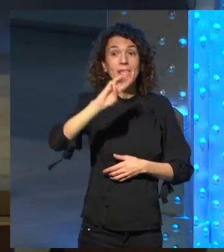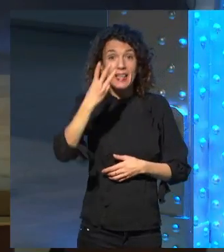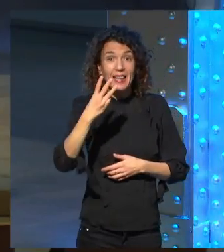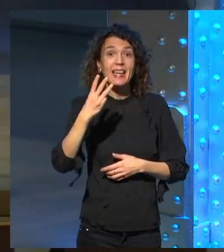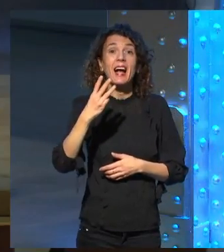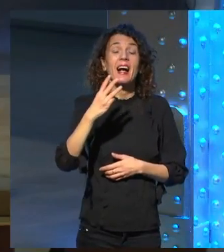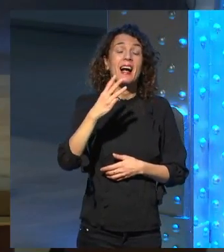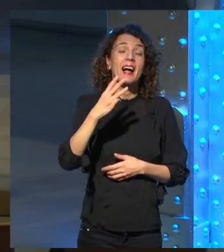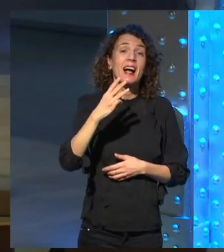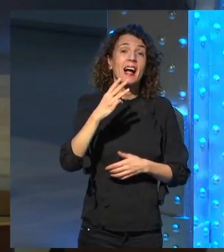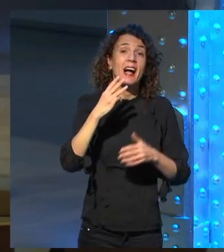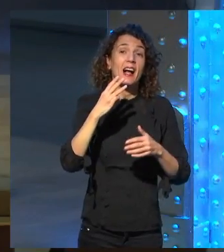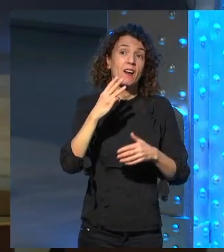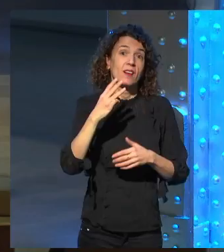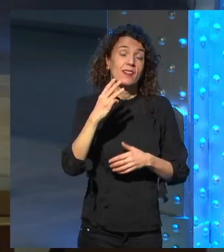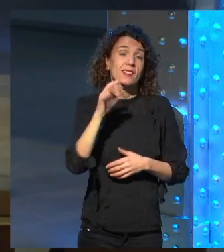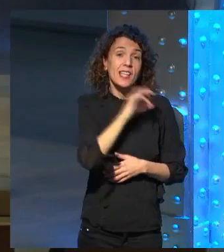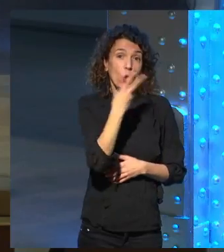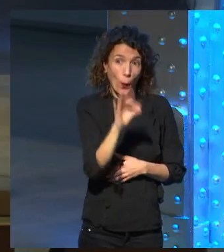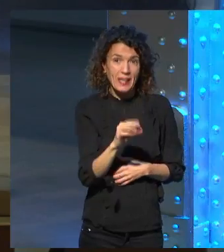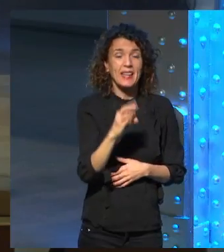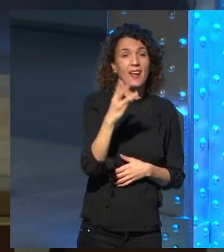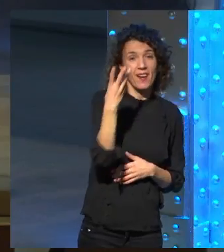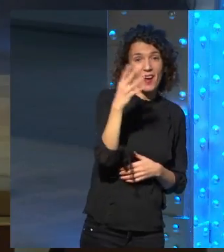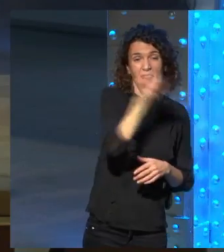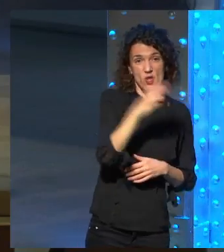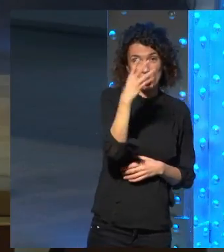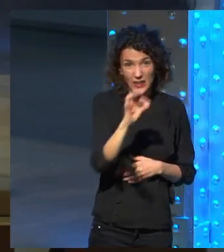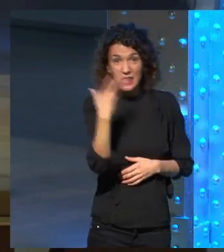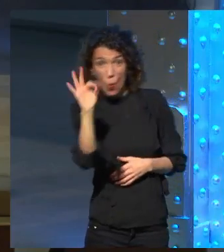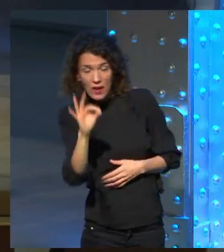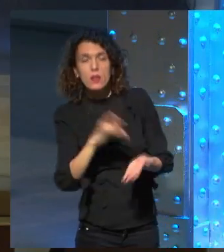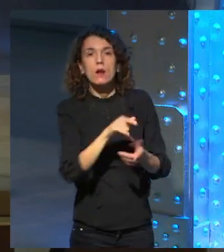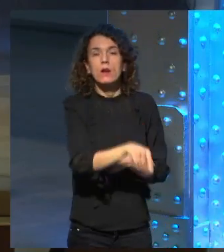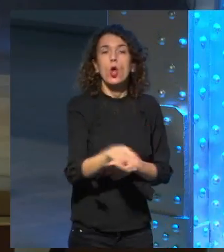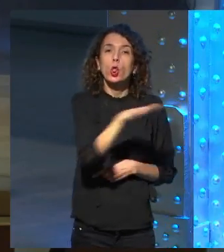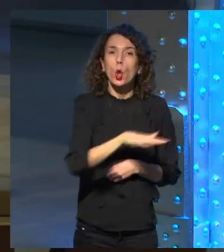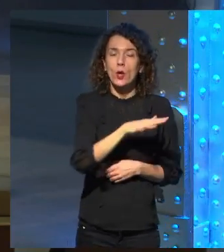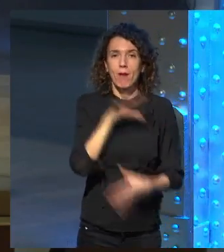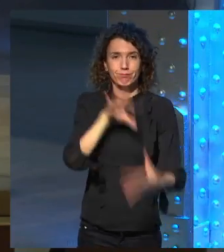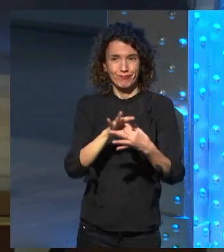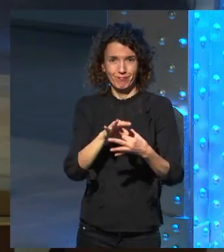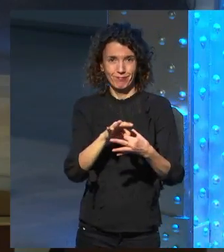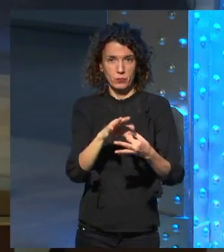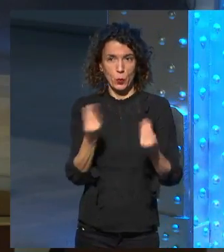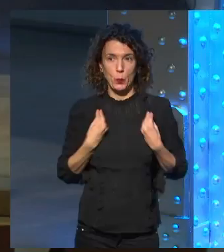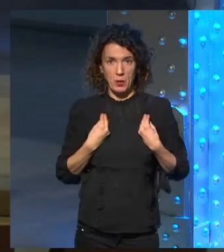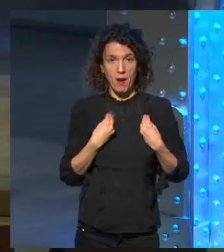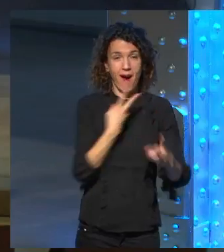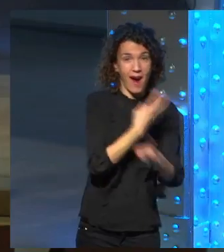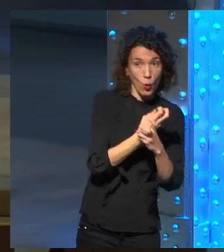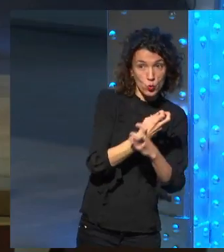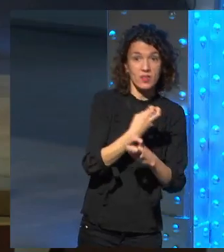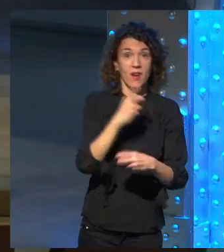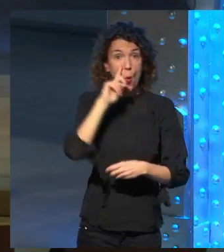tercera década del siglo XX, ¿no? Claro, él pertenece a una zona que es